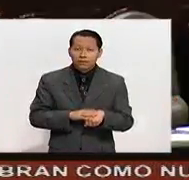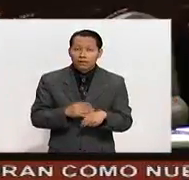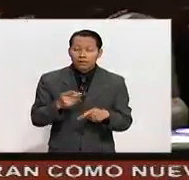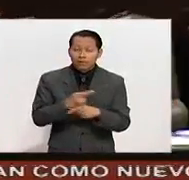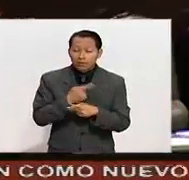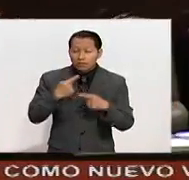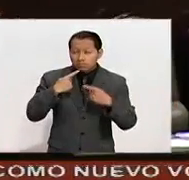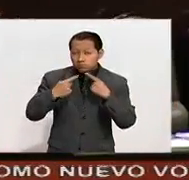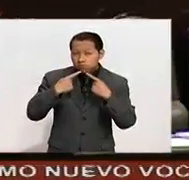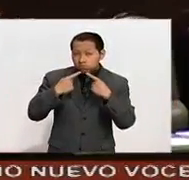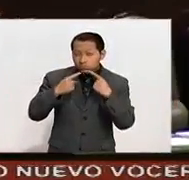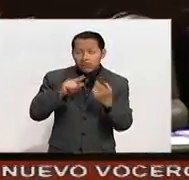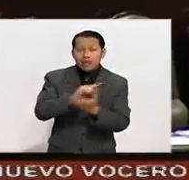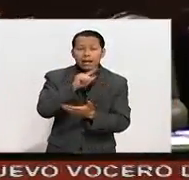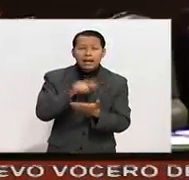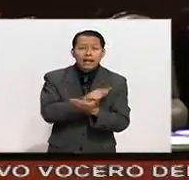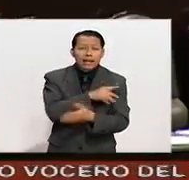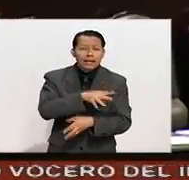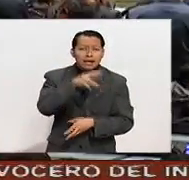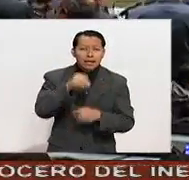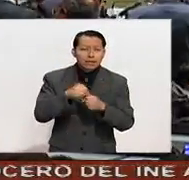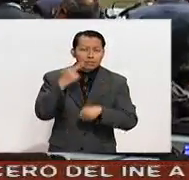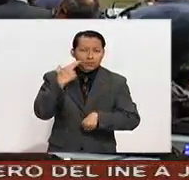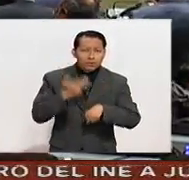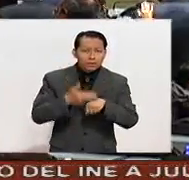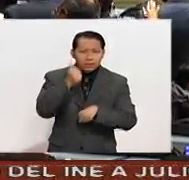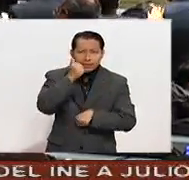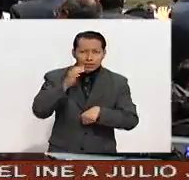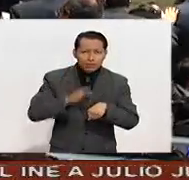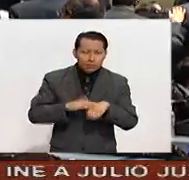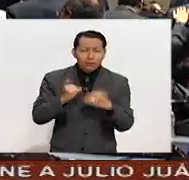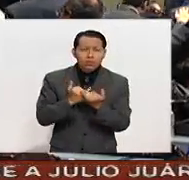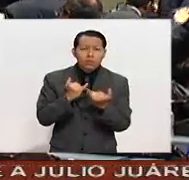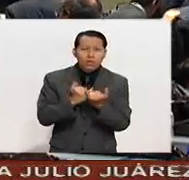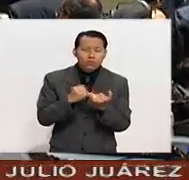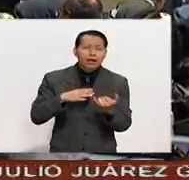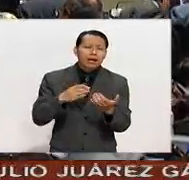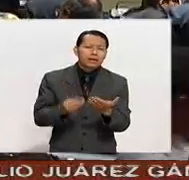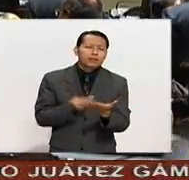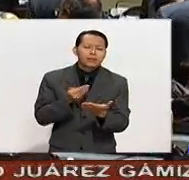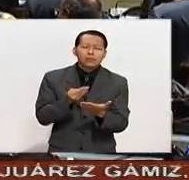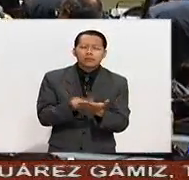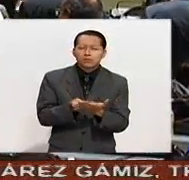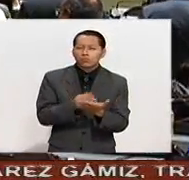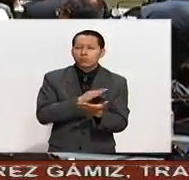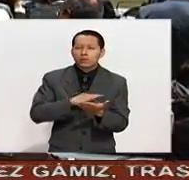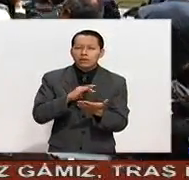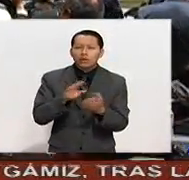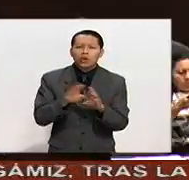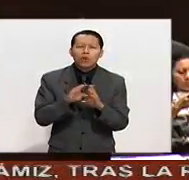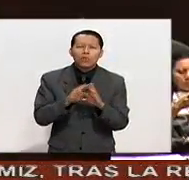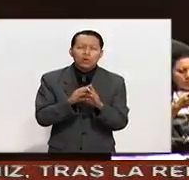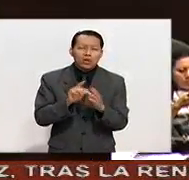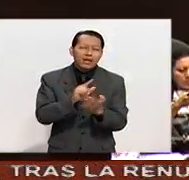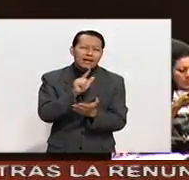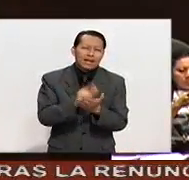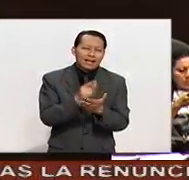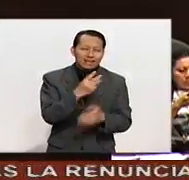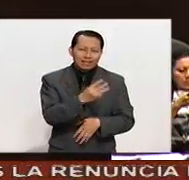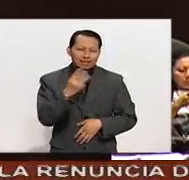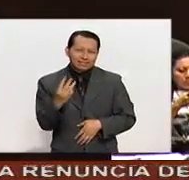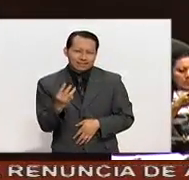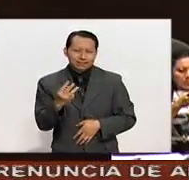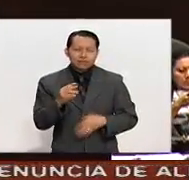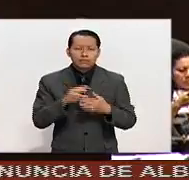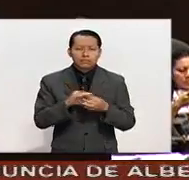de la Ley General de Responsabilidades Administrativas, Omar, iniciativa ciudadana conocida también como la Ley 3 de 3, sí, que se ha visto en